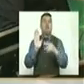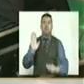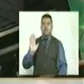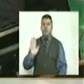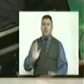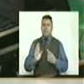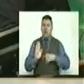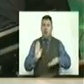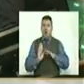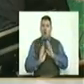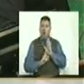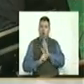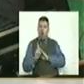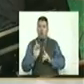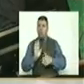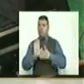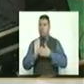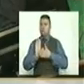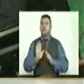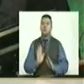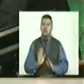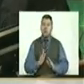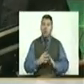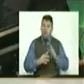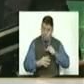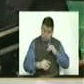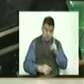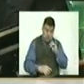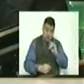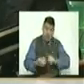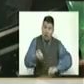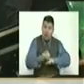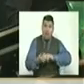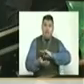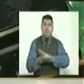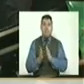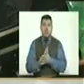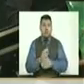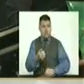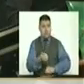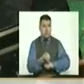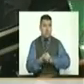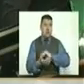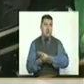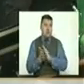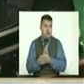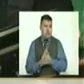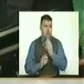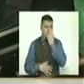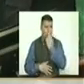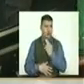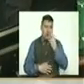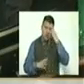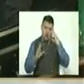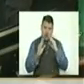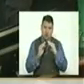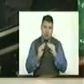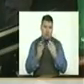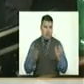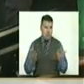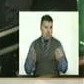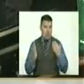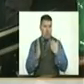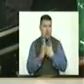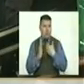estaba, para quienes hemos apoyado los acuerdos de paz y para quienes no, que se cumplan los acuerdos y que no se